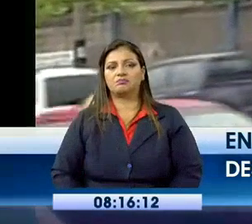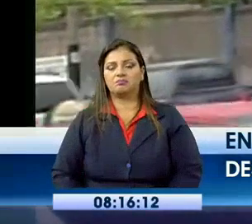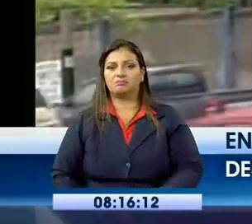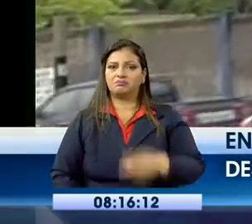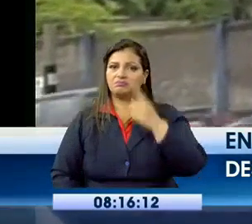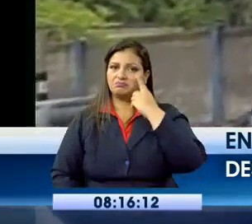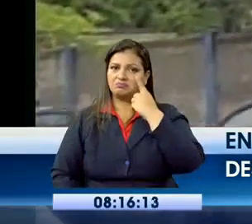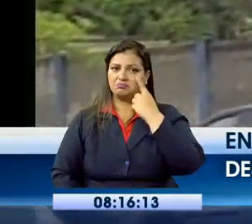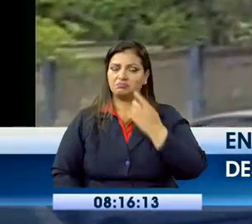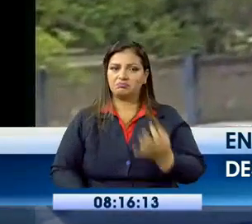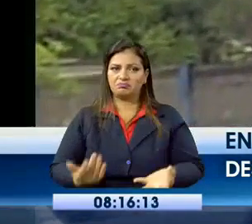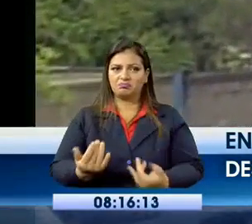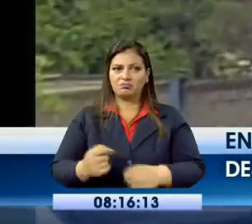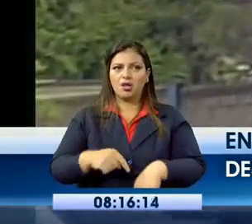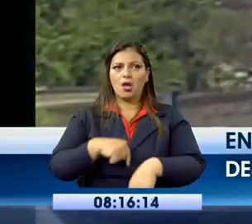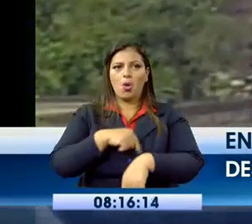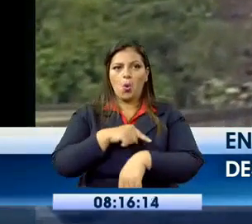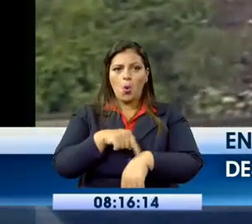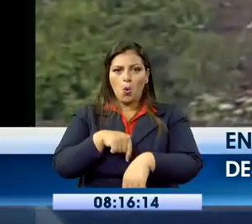horas más estará esa novedad aquí,